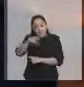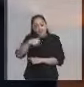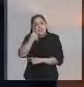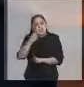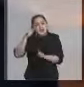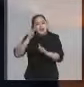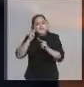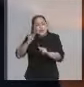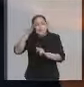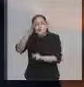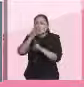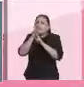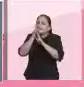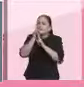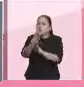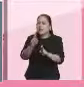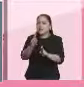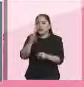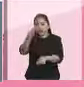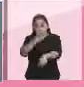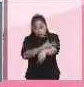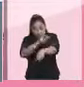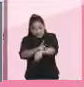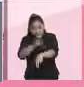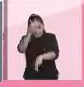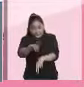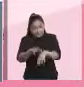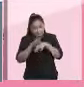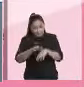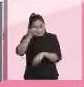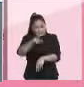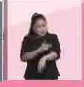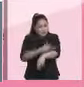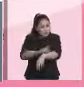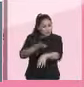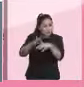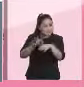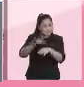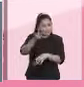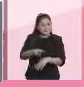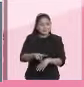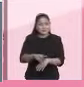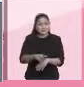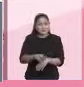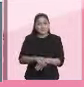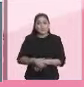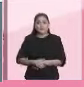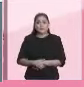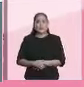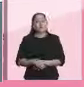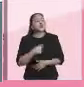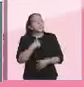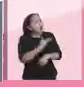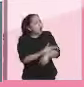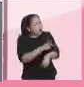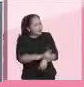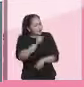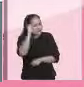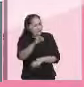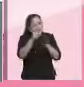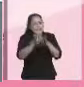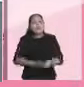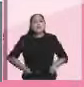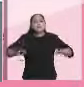las preguntas. ¿Eres honesto, honesto, honesto, honesto? Honesto es lo que estimo más